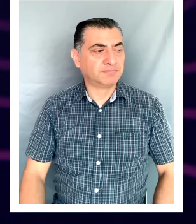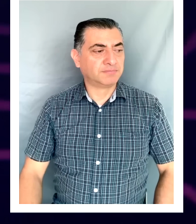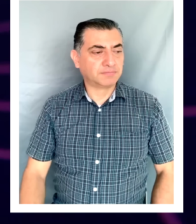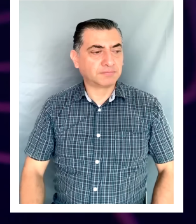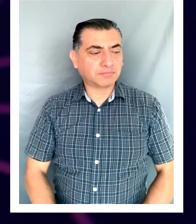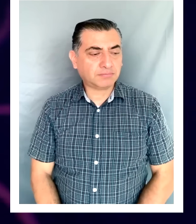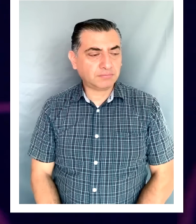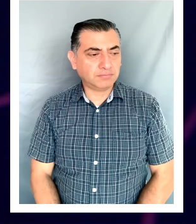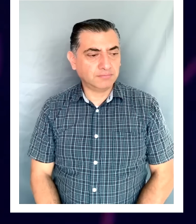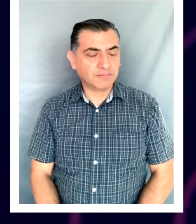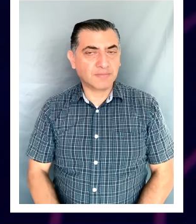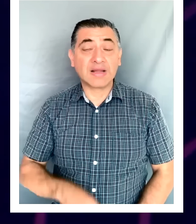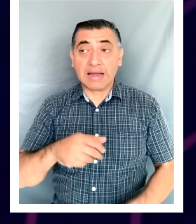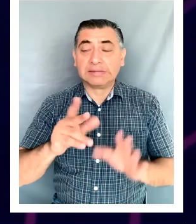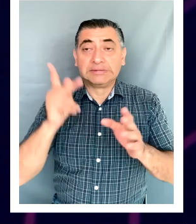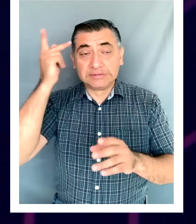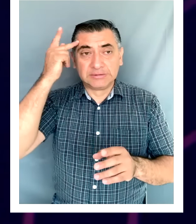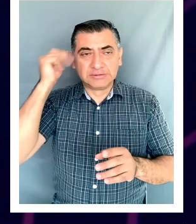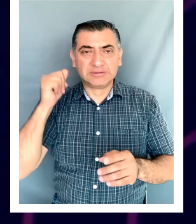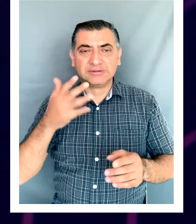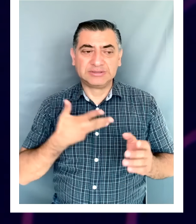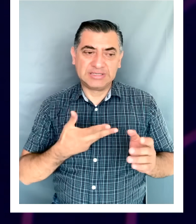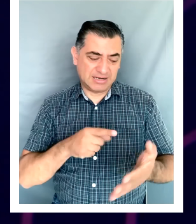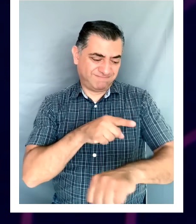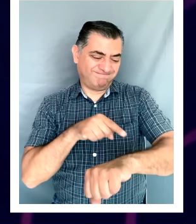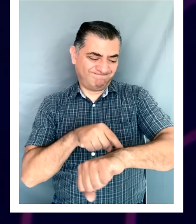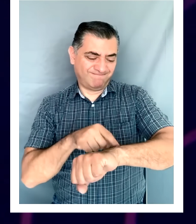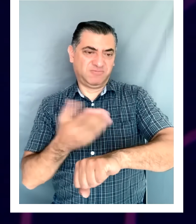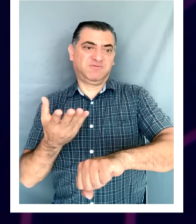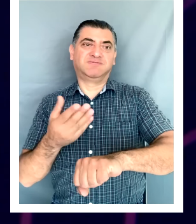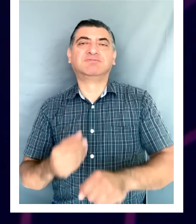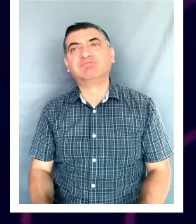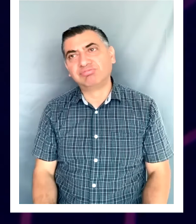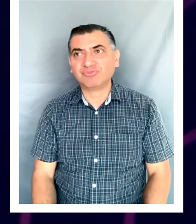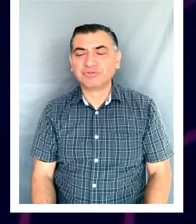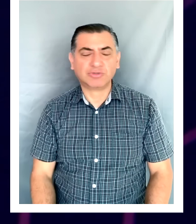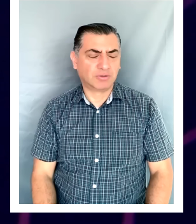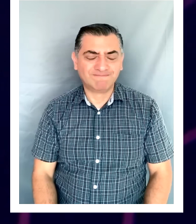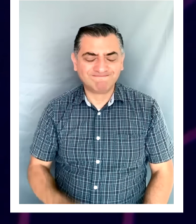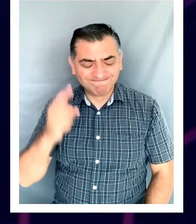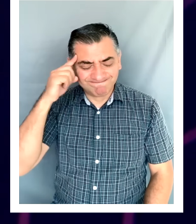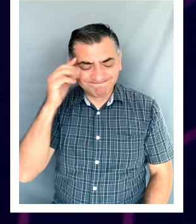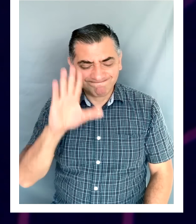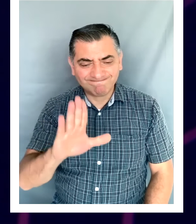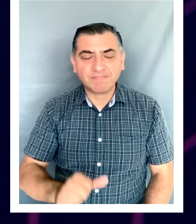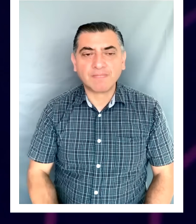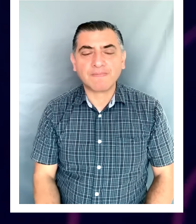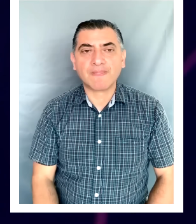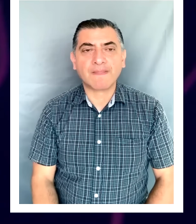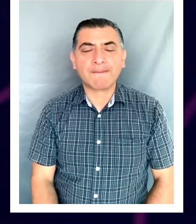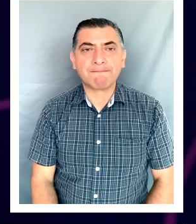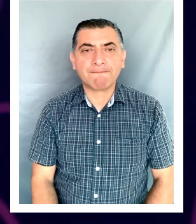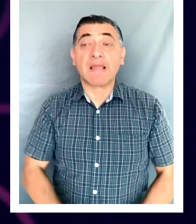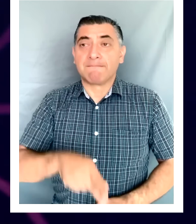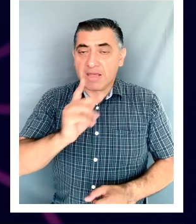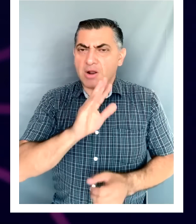está en modo enojo y el pastor dice ya lleva 16 minutos predicando Y todavía me falta hora y media No no es cierto de ninguna manera pero lo que quiero